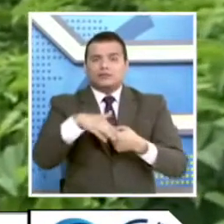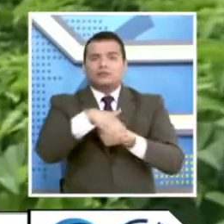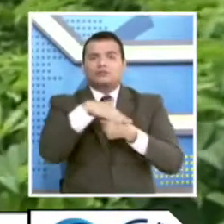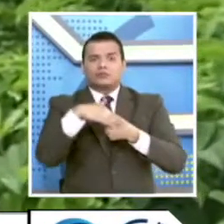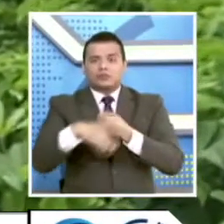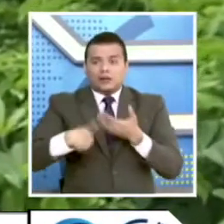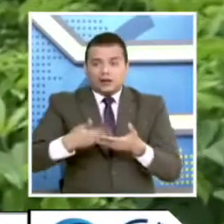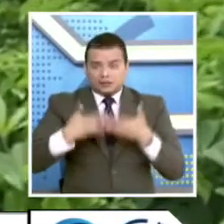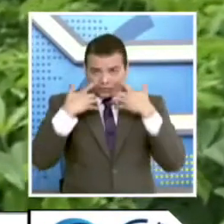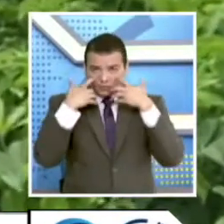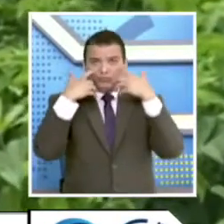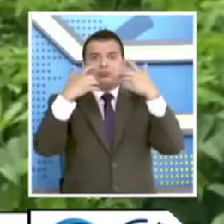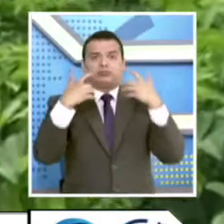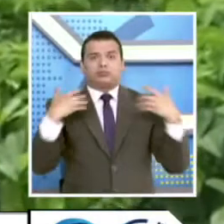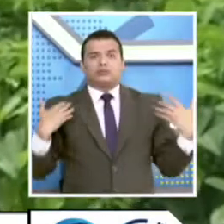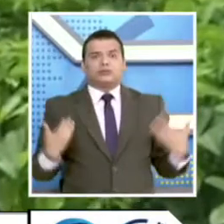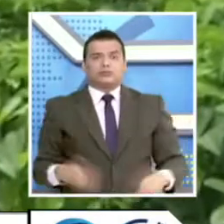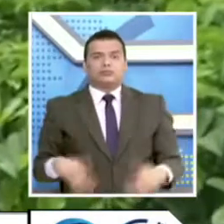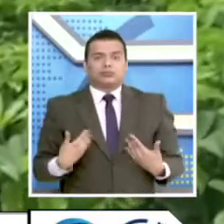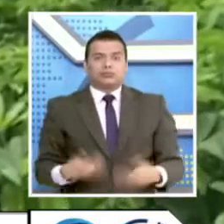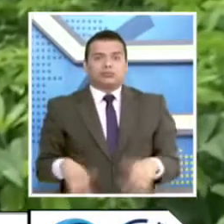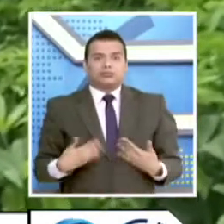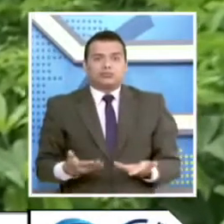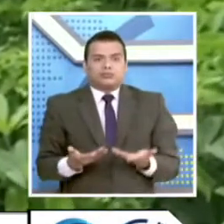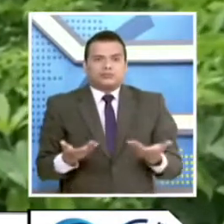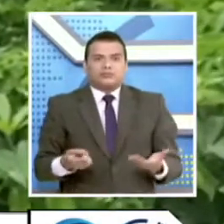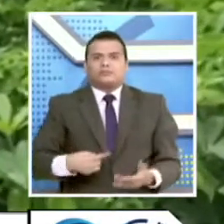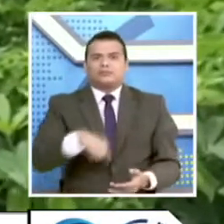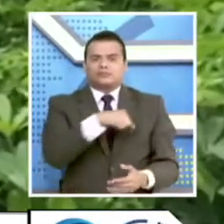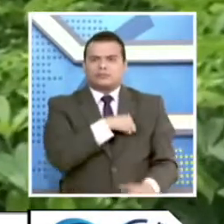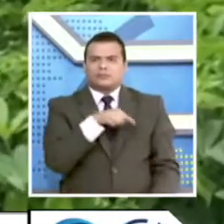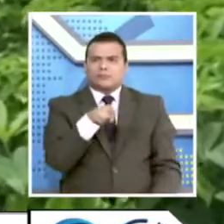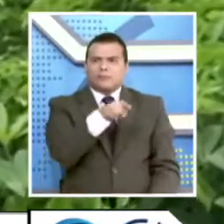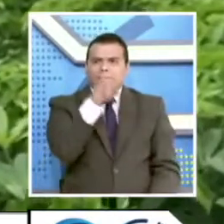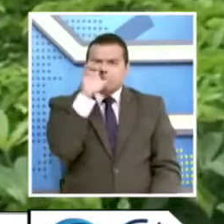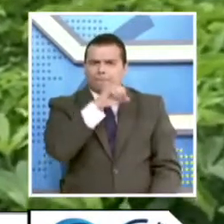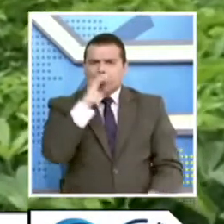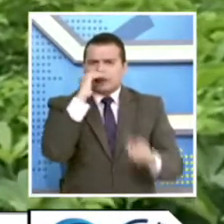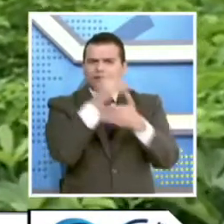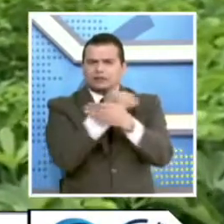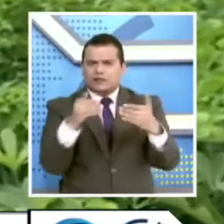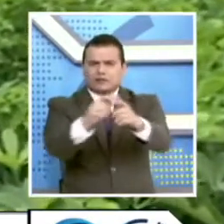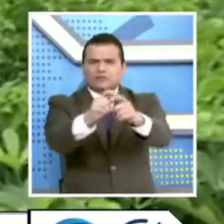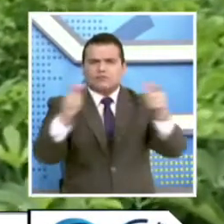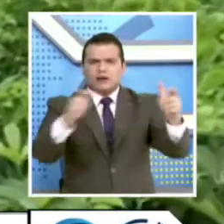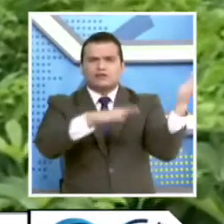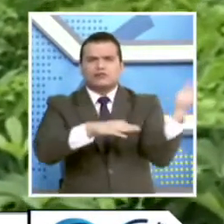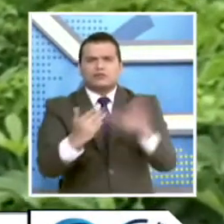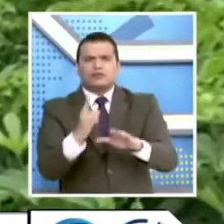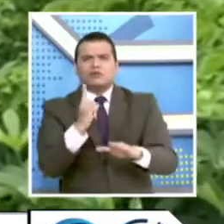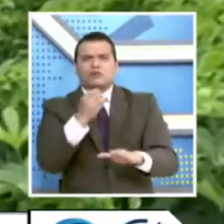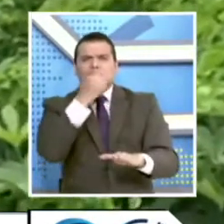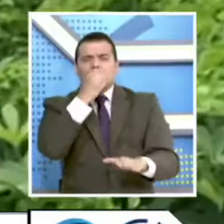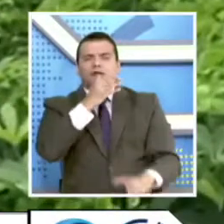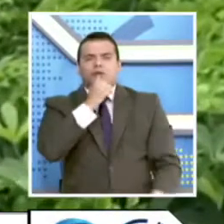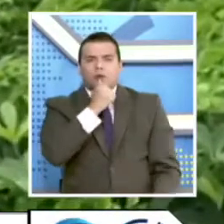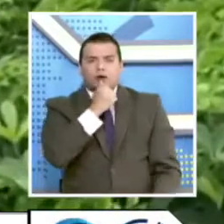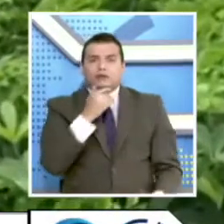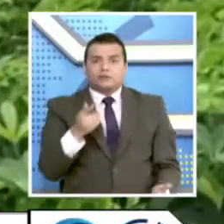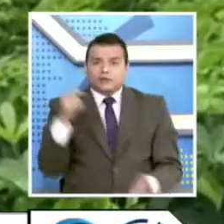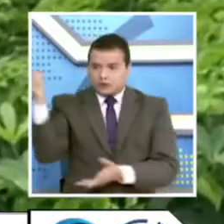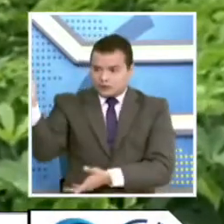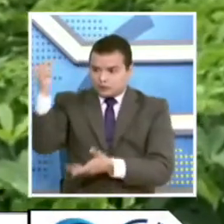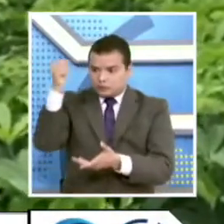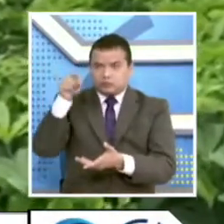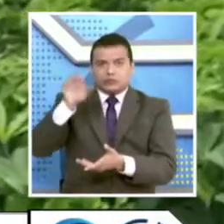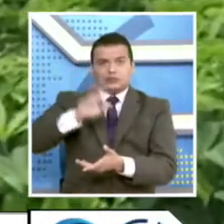tenido en años, en momentos en que hemos detectado niños muertos por desnutrición en el Valle del Cauca, ni un solo peso de la gestión